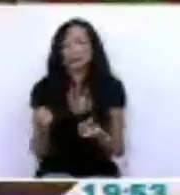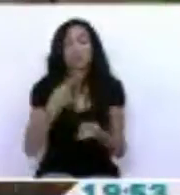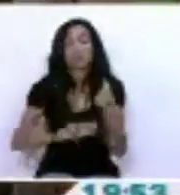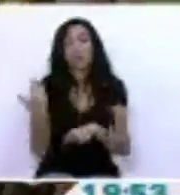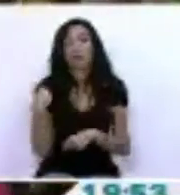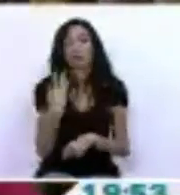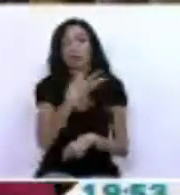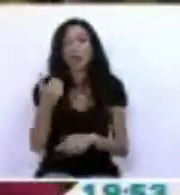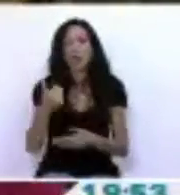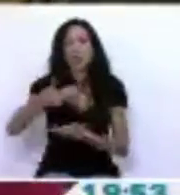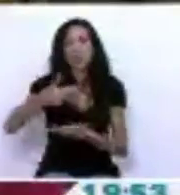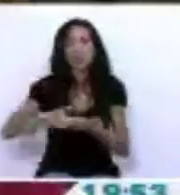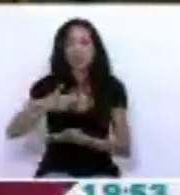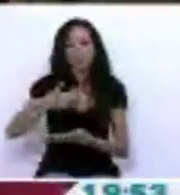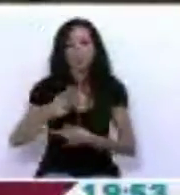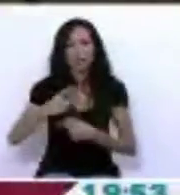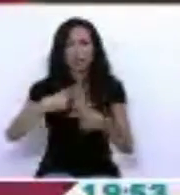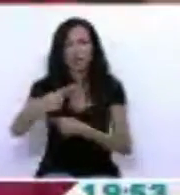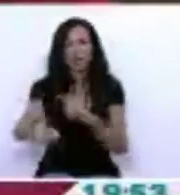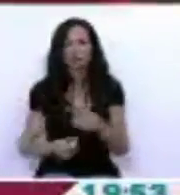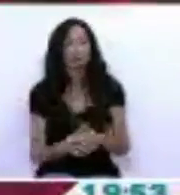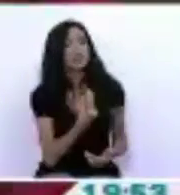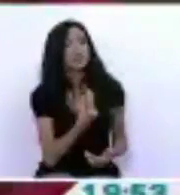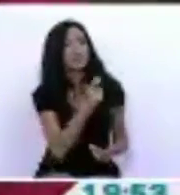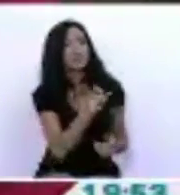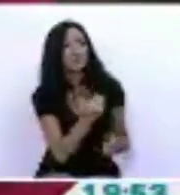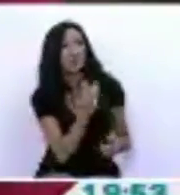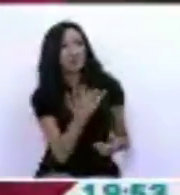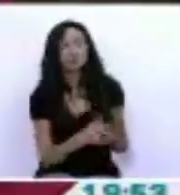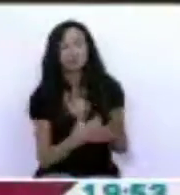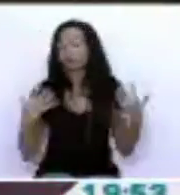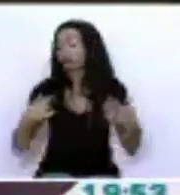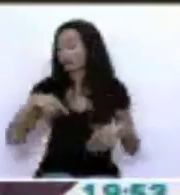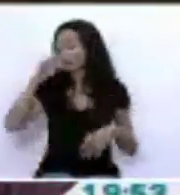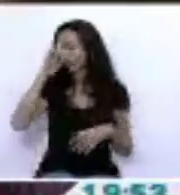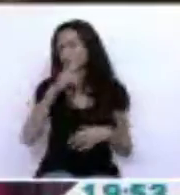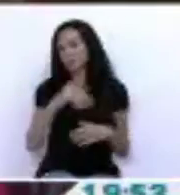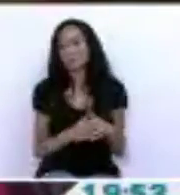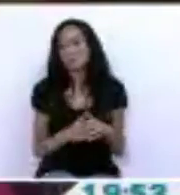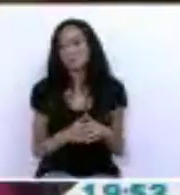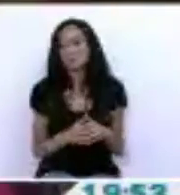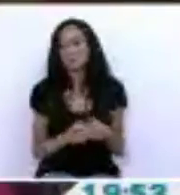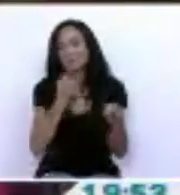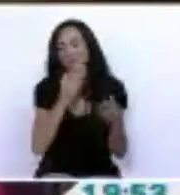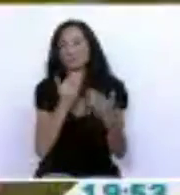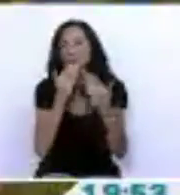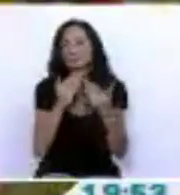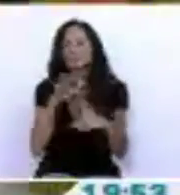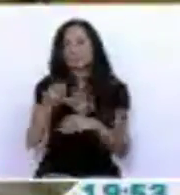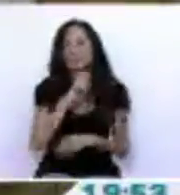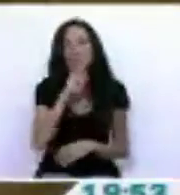todo en dinerito cuánto se traduce? Uf, yo no sabría echar la cuenta. Muy bien, María, muchas gracias. Vamos a comprar el pan.